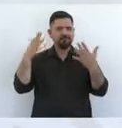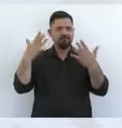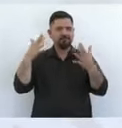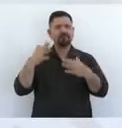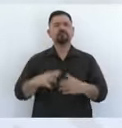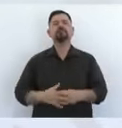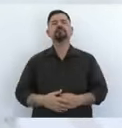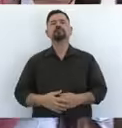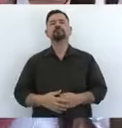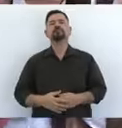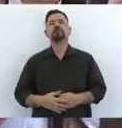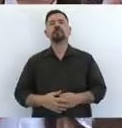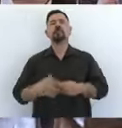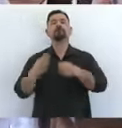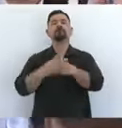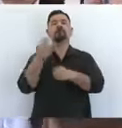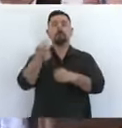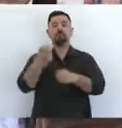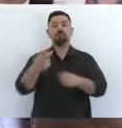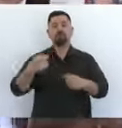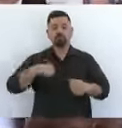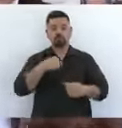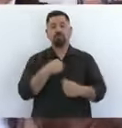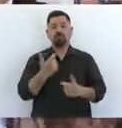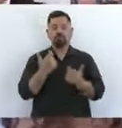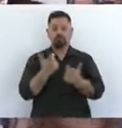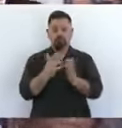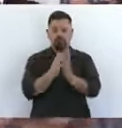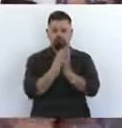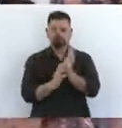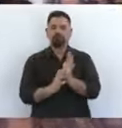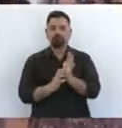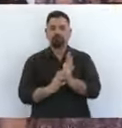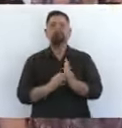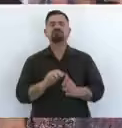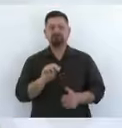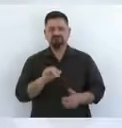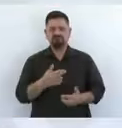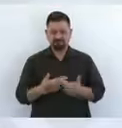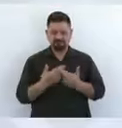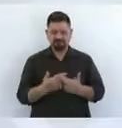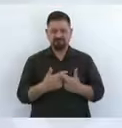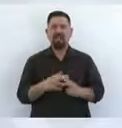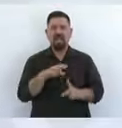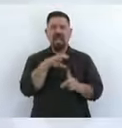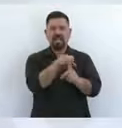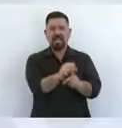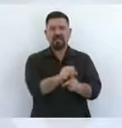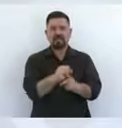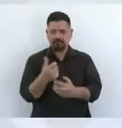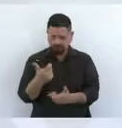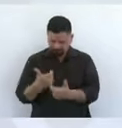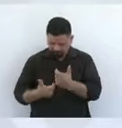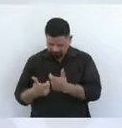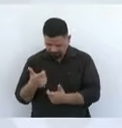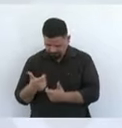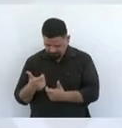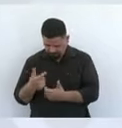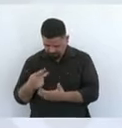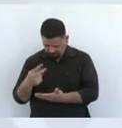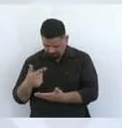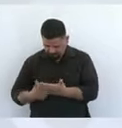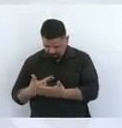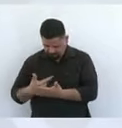Entonces, por eso se ahorra y alcanza el presupuesto. Y podría ponerles